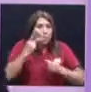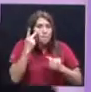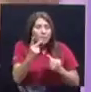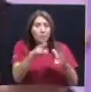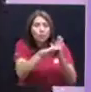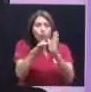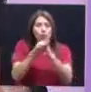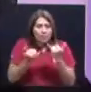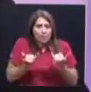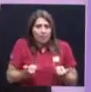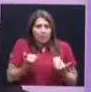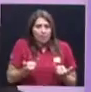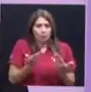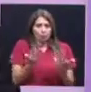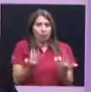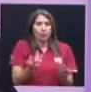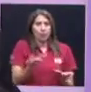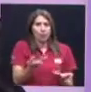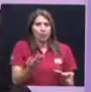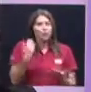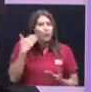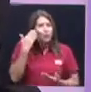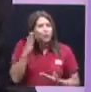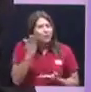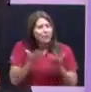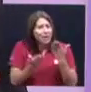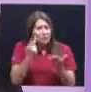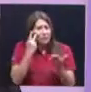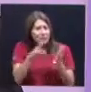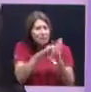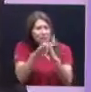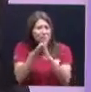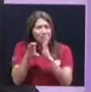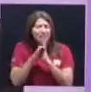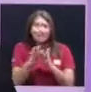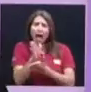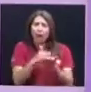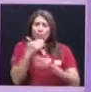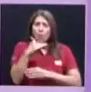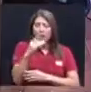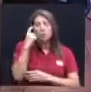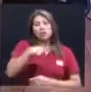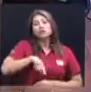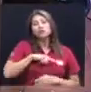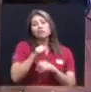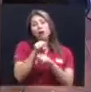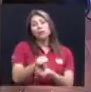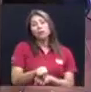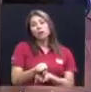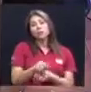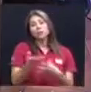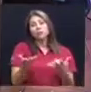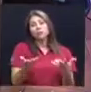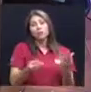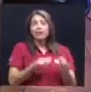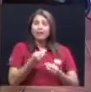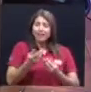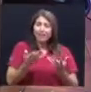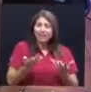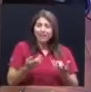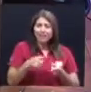verdad yo no sé si eso es más bien nocivo porque nos desensibilizacion en línea